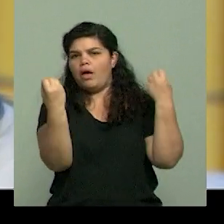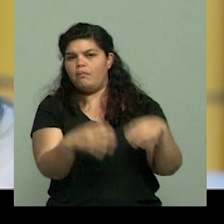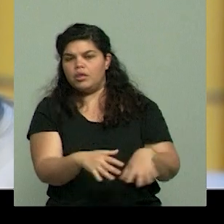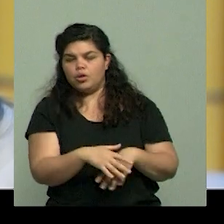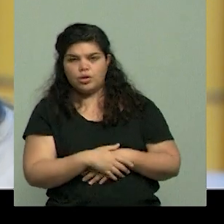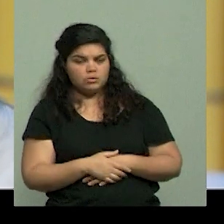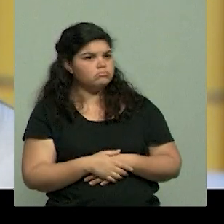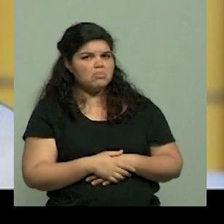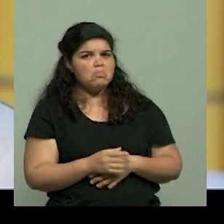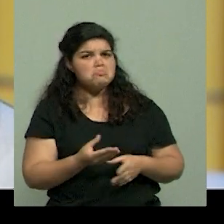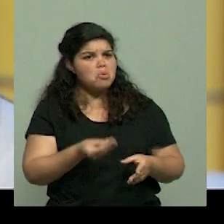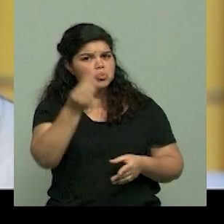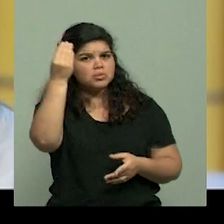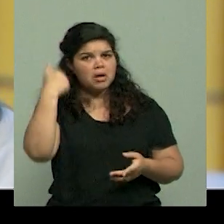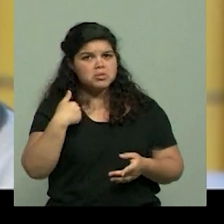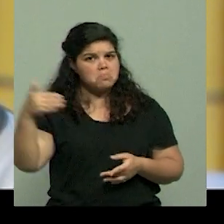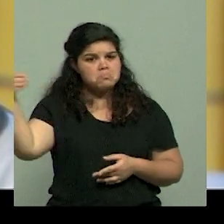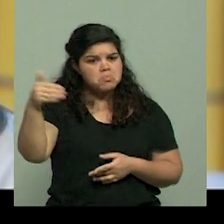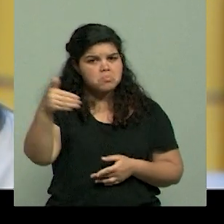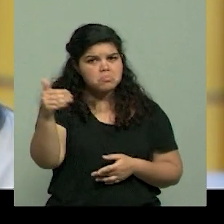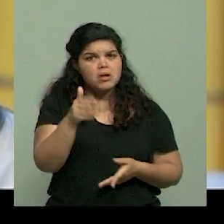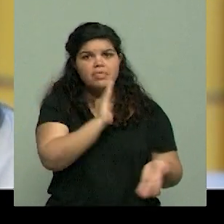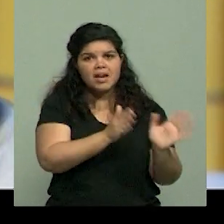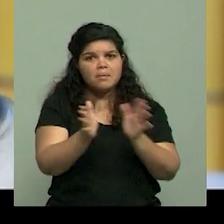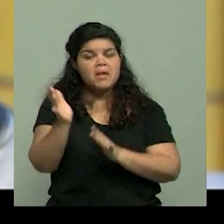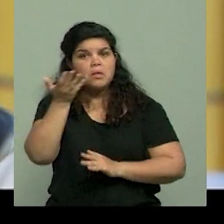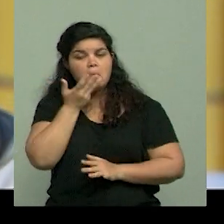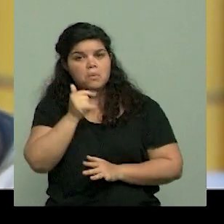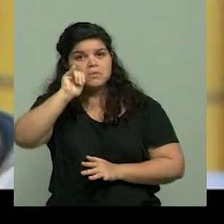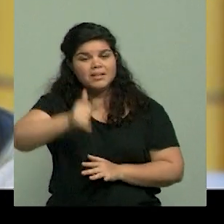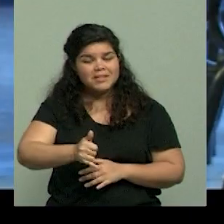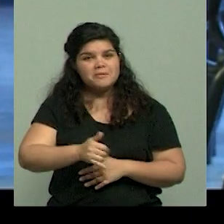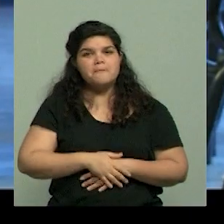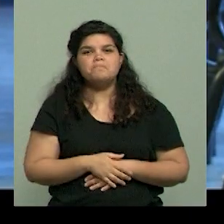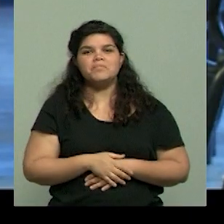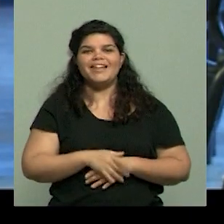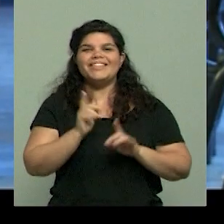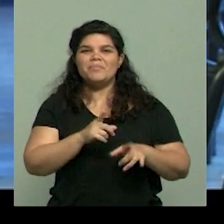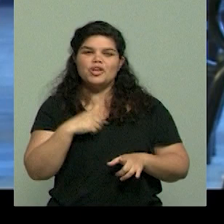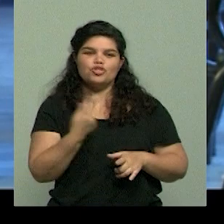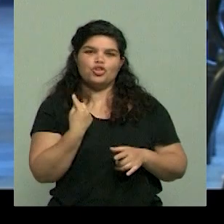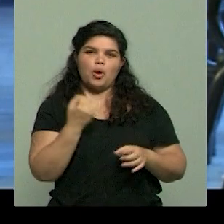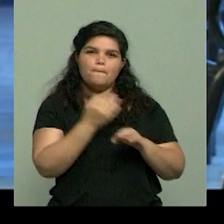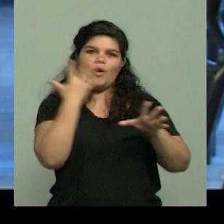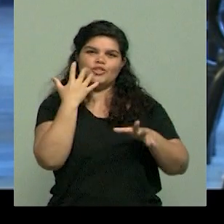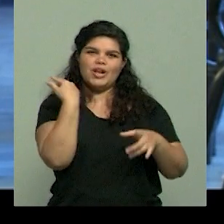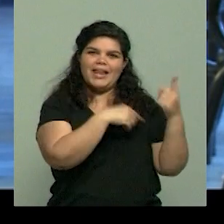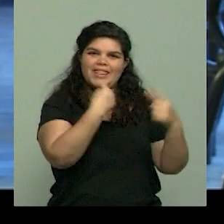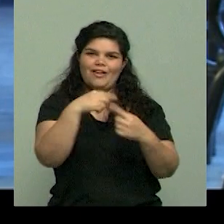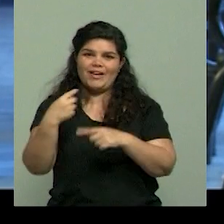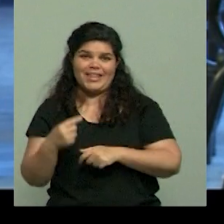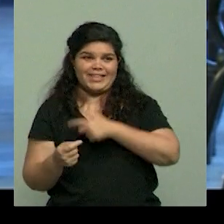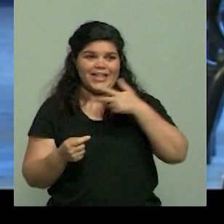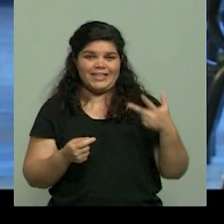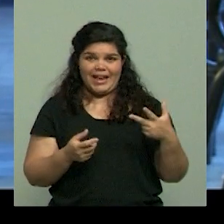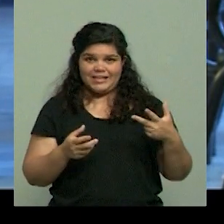adherencia al tratamiento y sobre todo al hacerlo de una manera interdisciplinaria. También, bueno, trabajamos